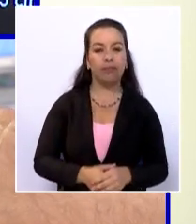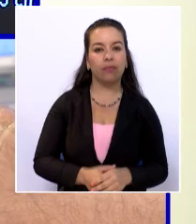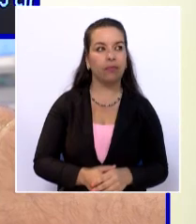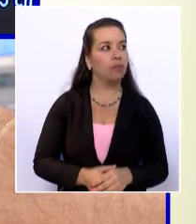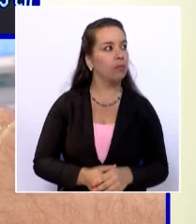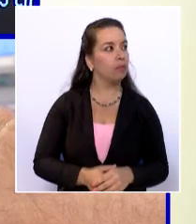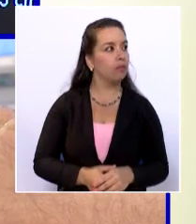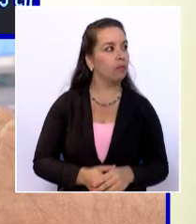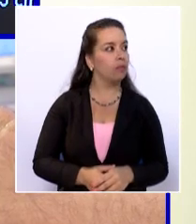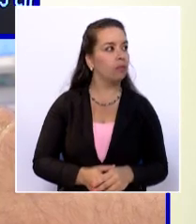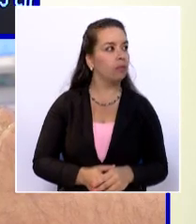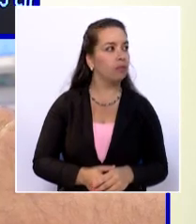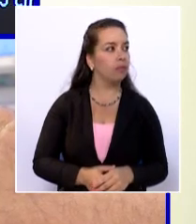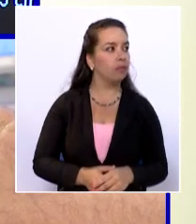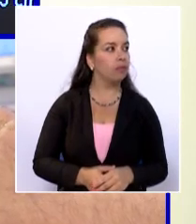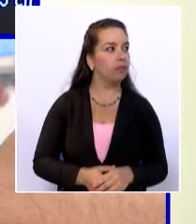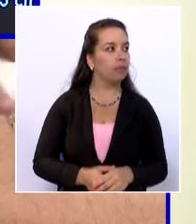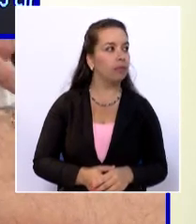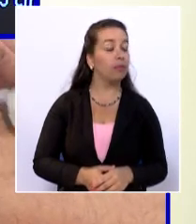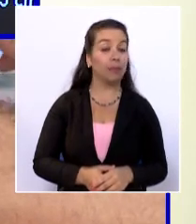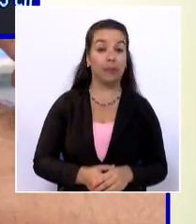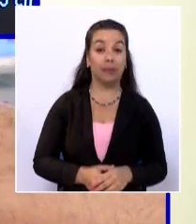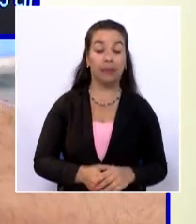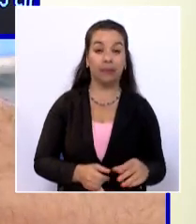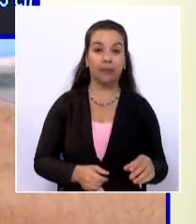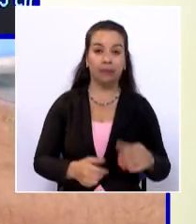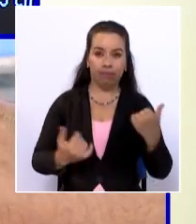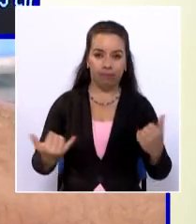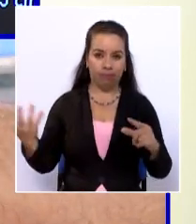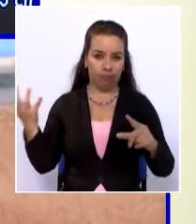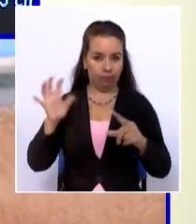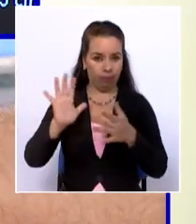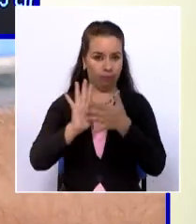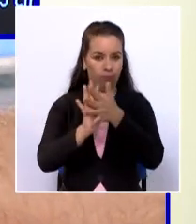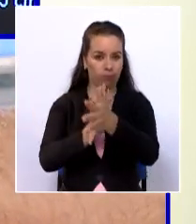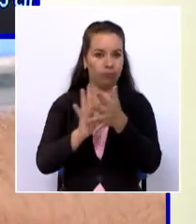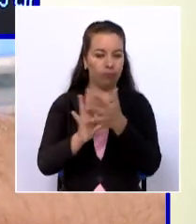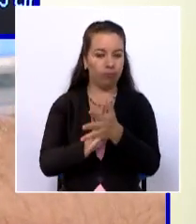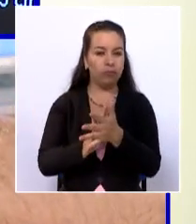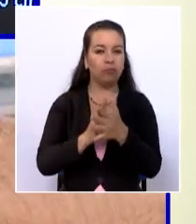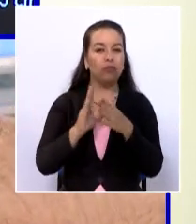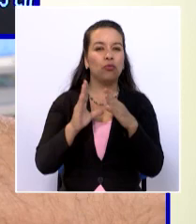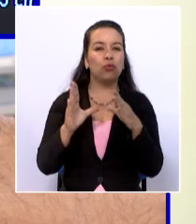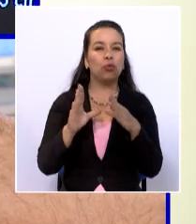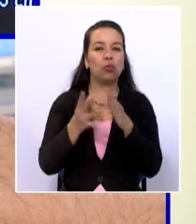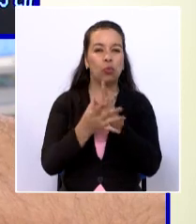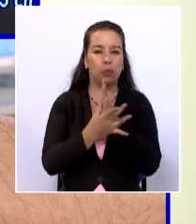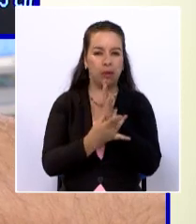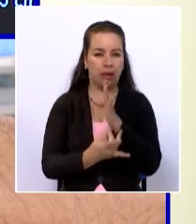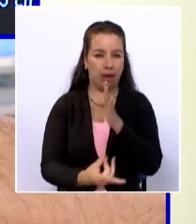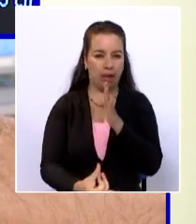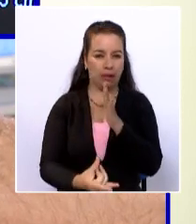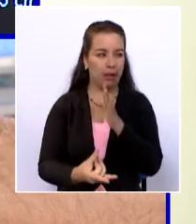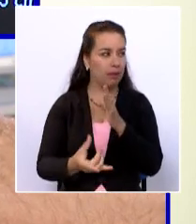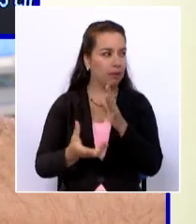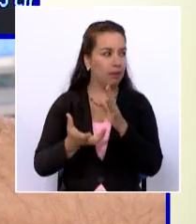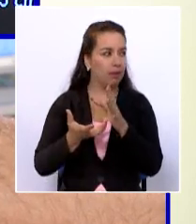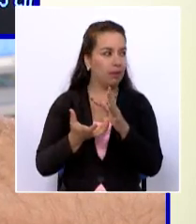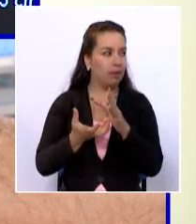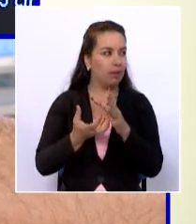entonces muy bien vamos a mirar el otro a ver si el diferente bien tratamiento y vamos a ver la gracia de ofa que es la gracia que está debajo acá